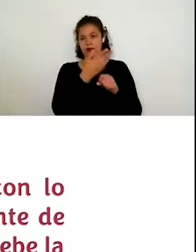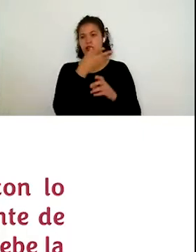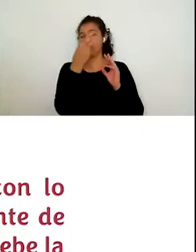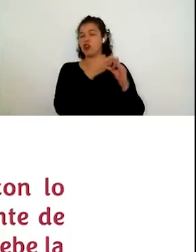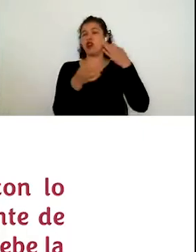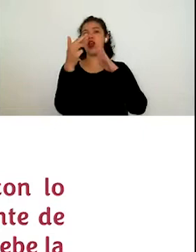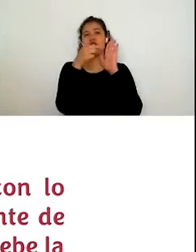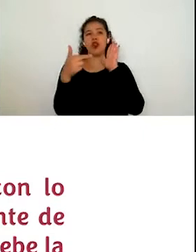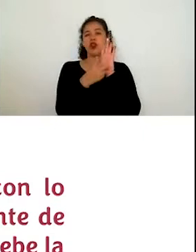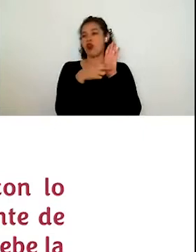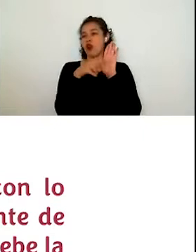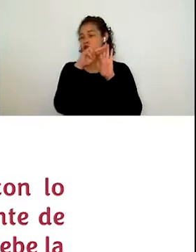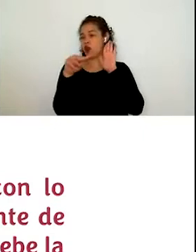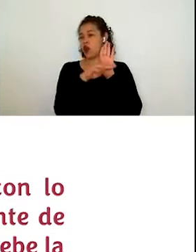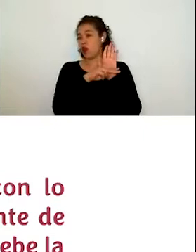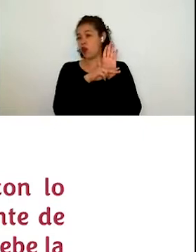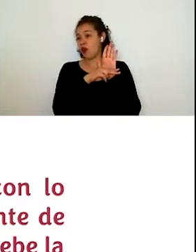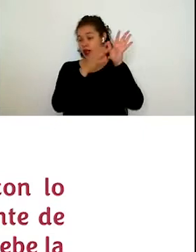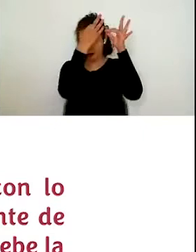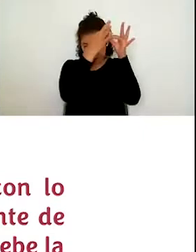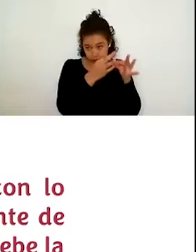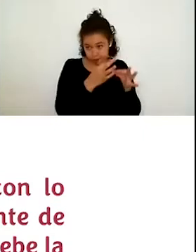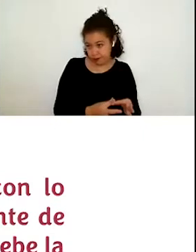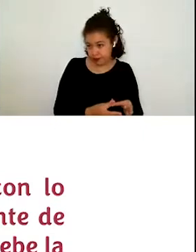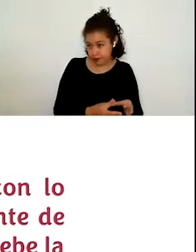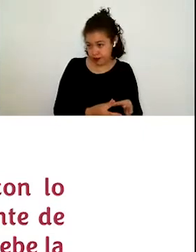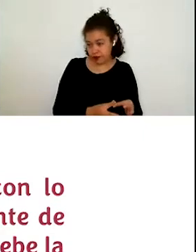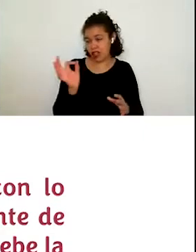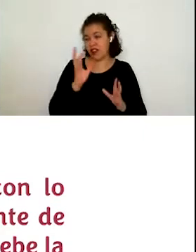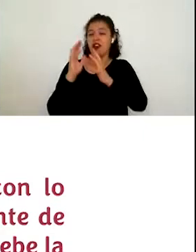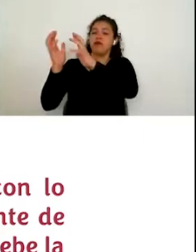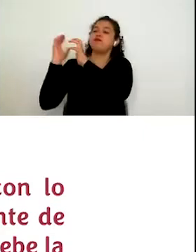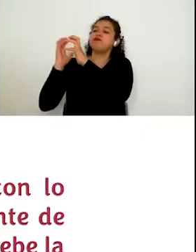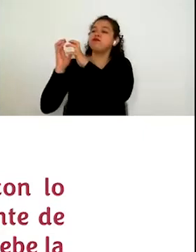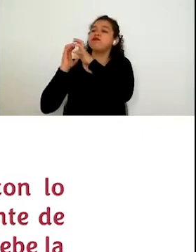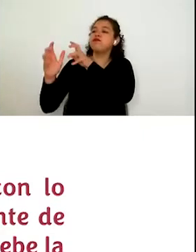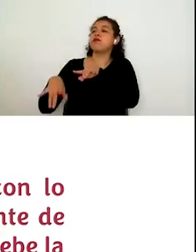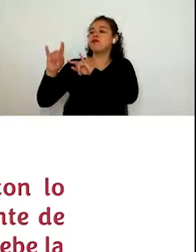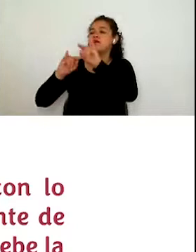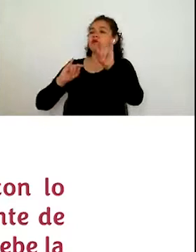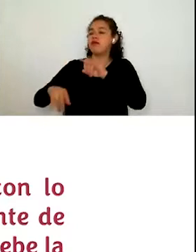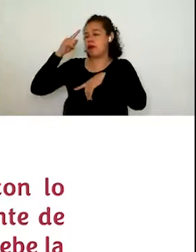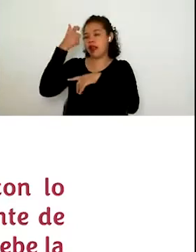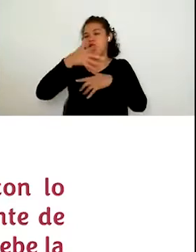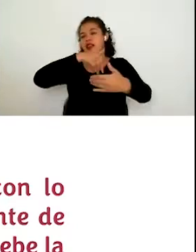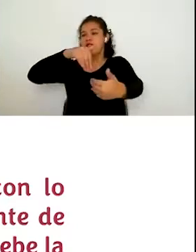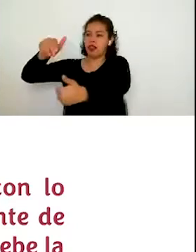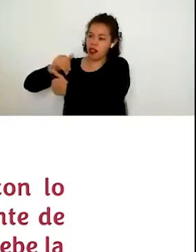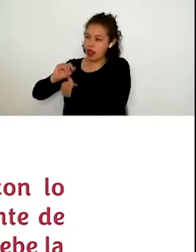el caso de que necesiten hacer rifas, tómbolas, loterías, colectas y